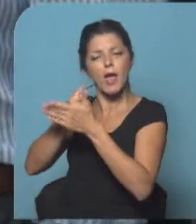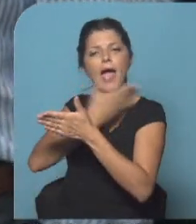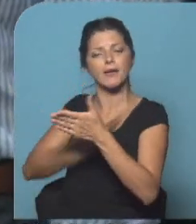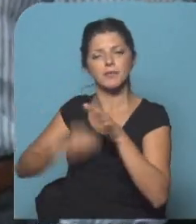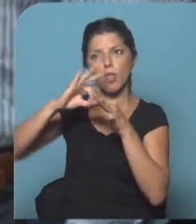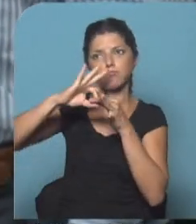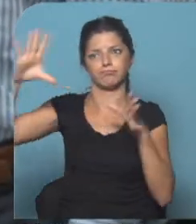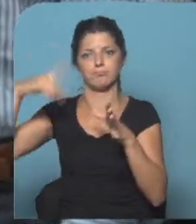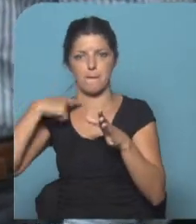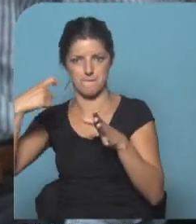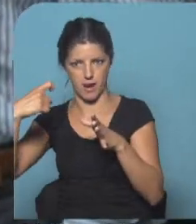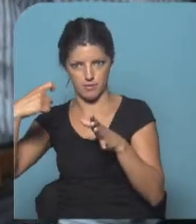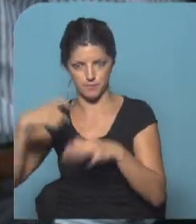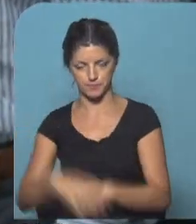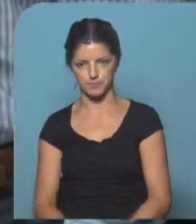separado del resto de España.